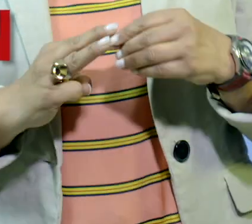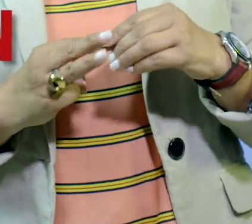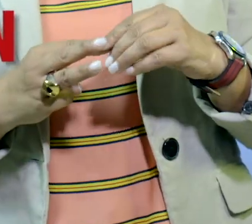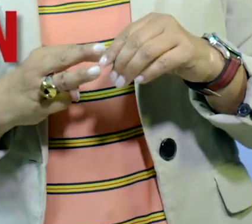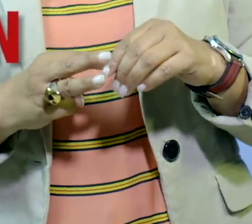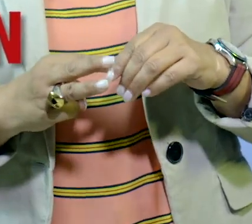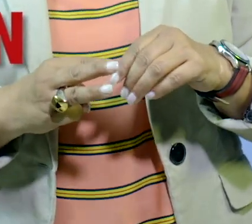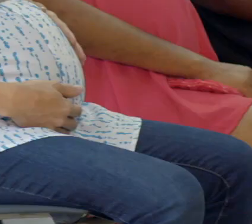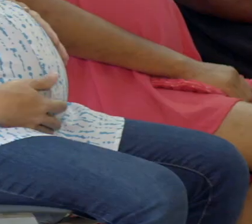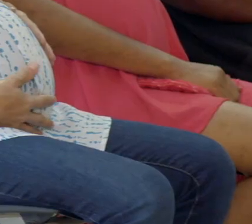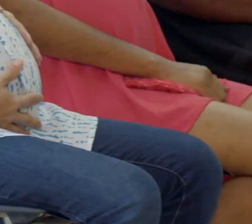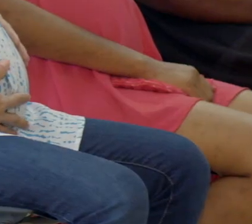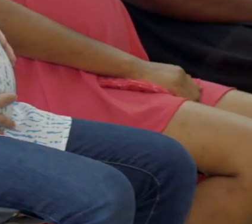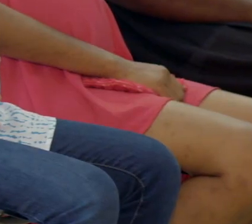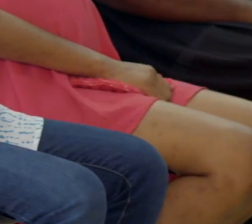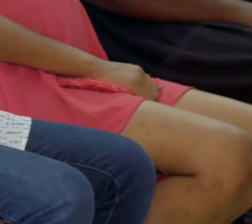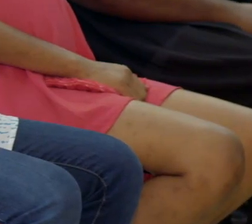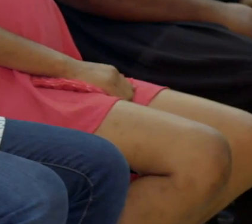3 meses del embarazo.